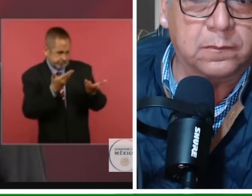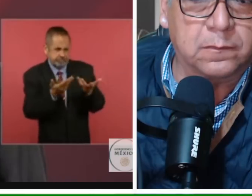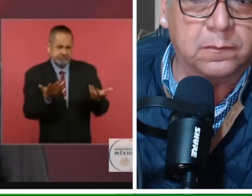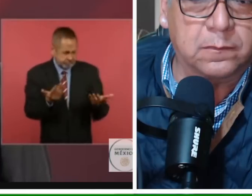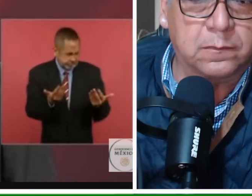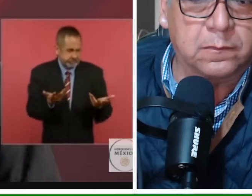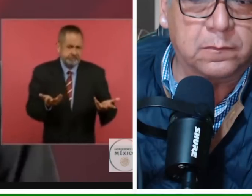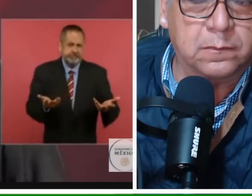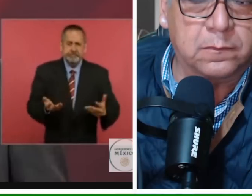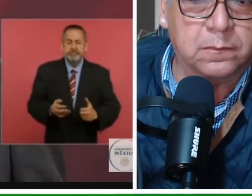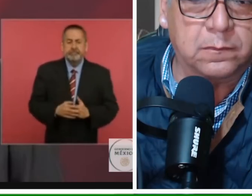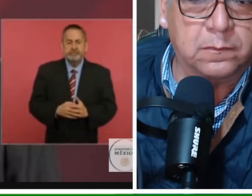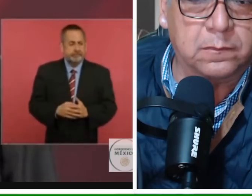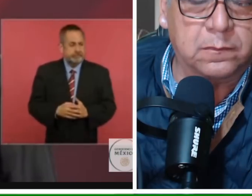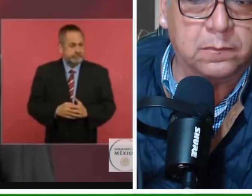horizontal,